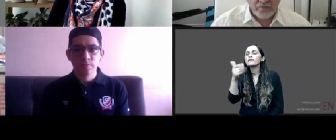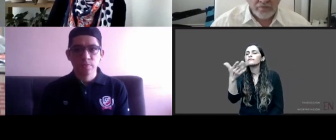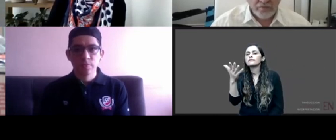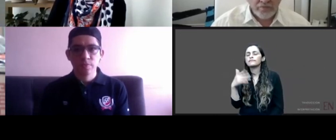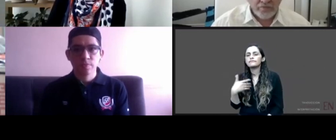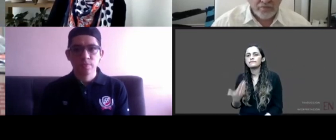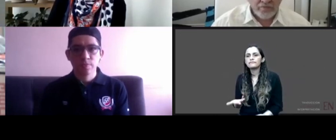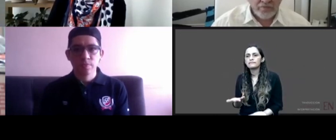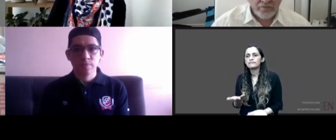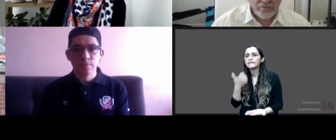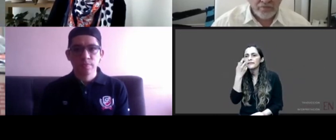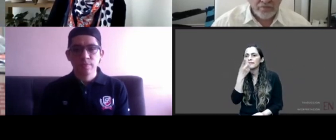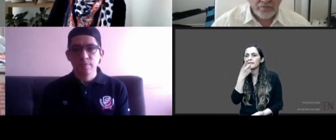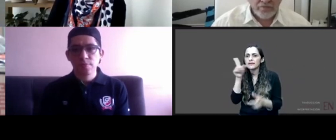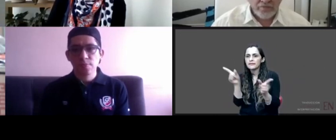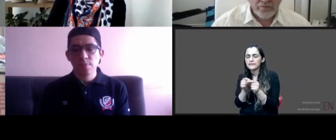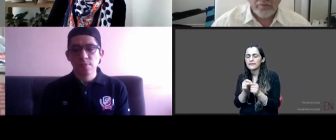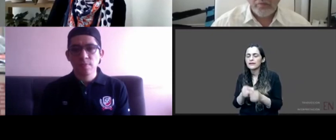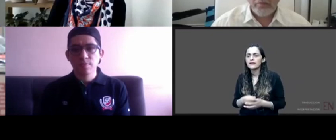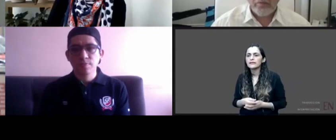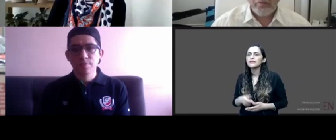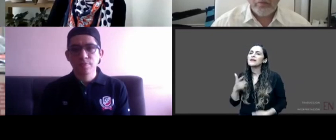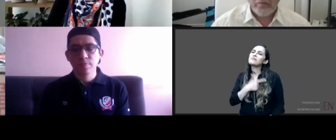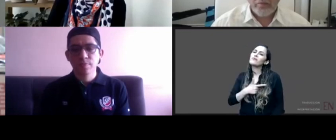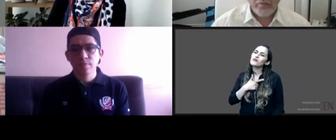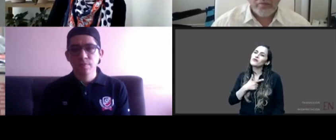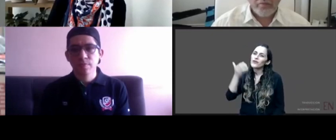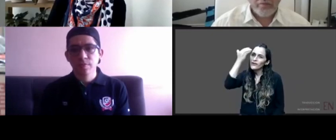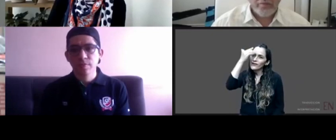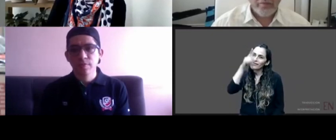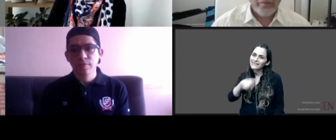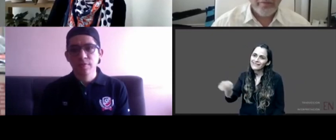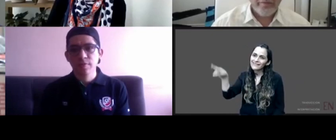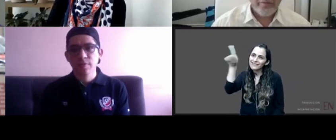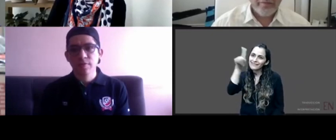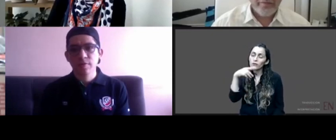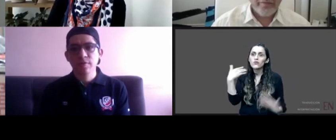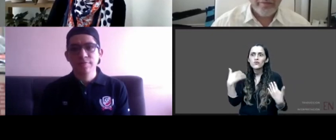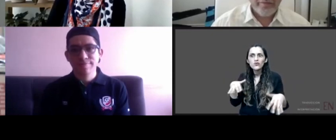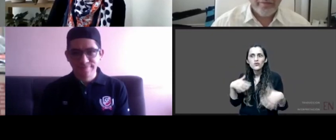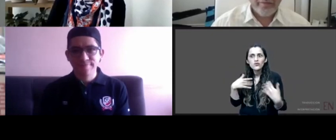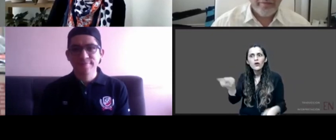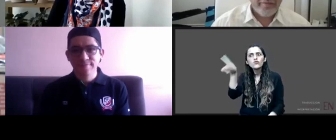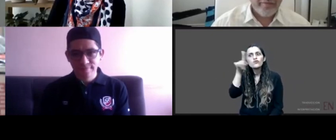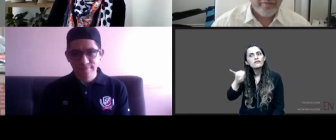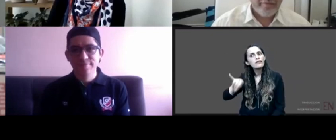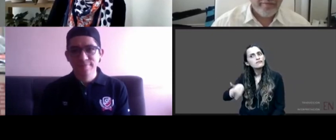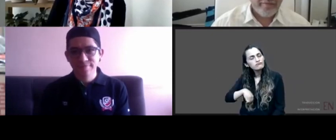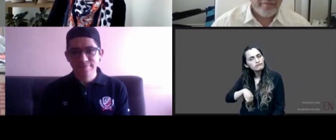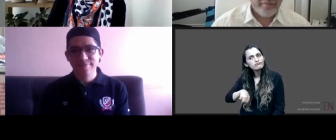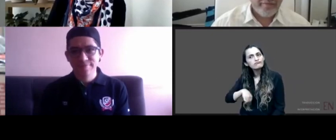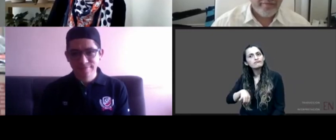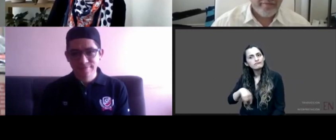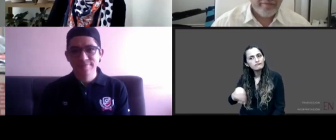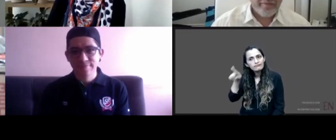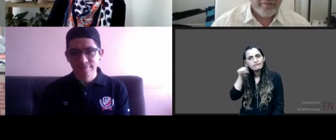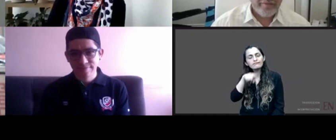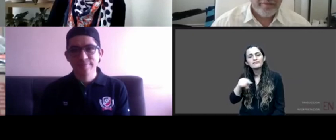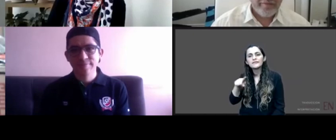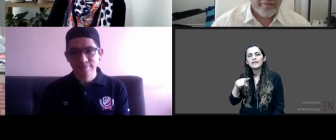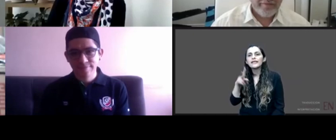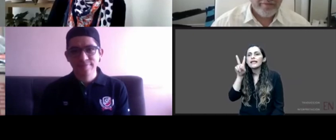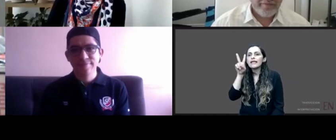Bueno, me dio mucho gusto conocerles y son todos ustedes muy interesantes. Pues a nosotros